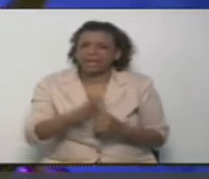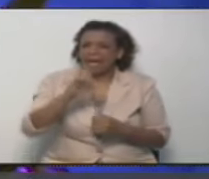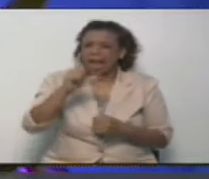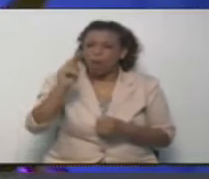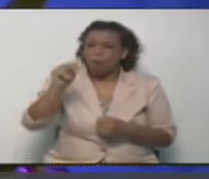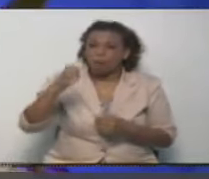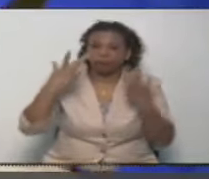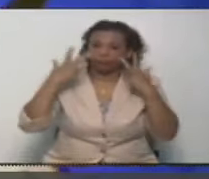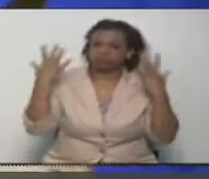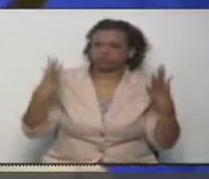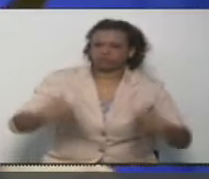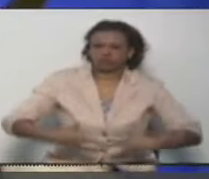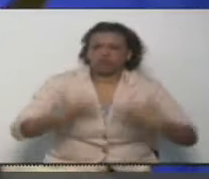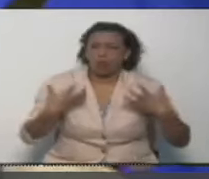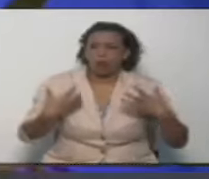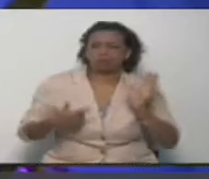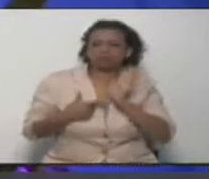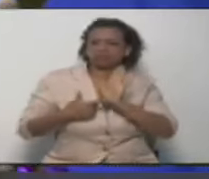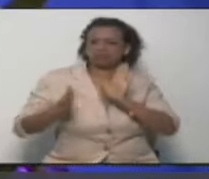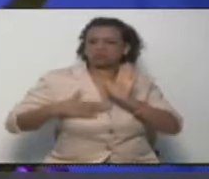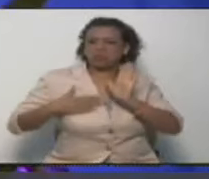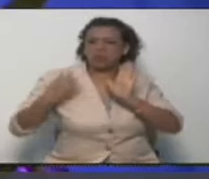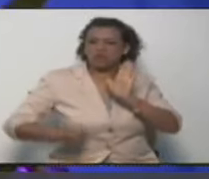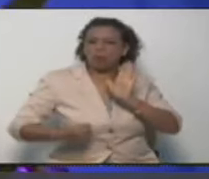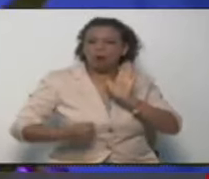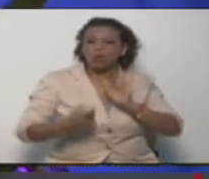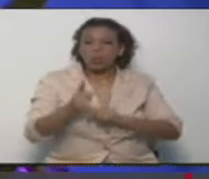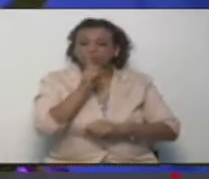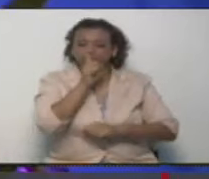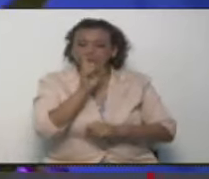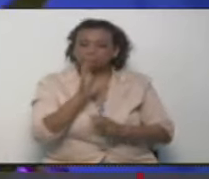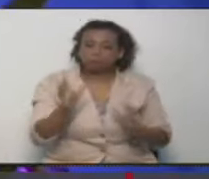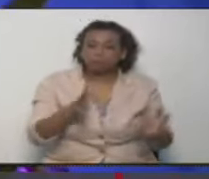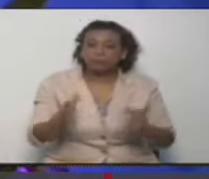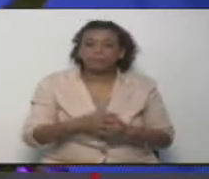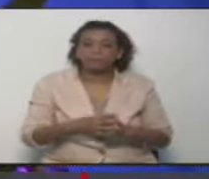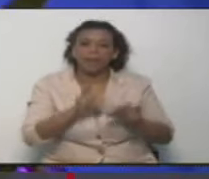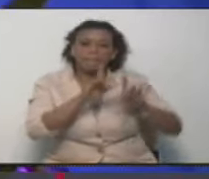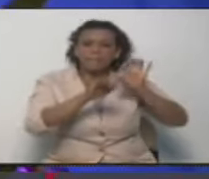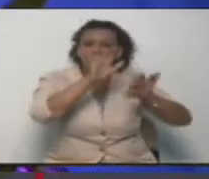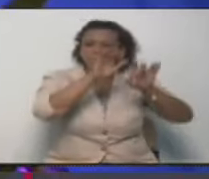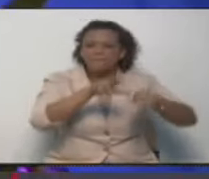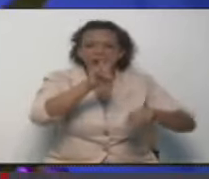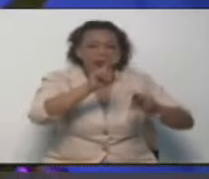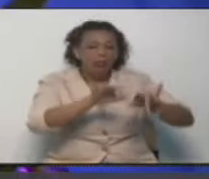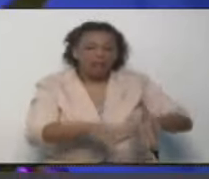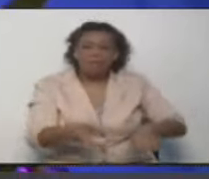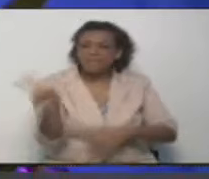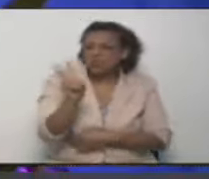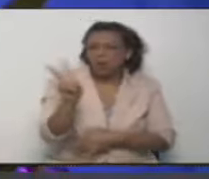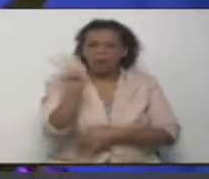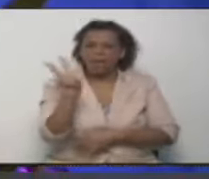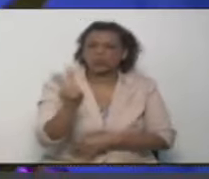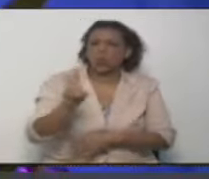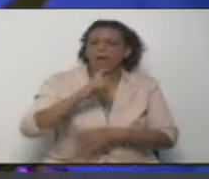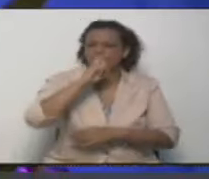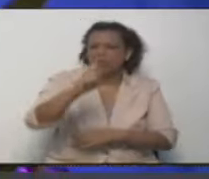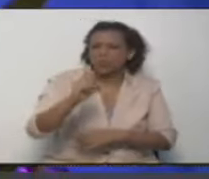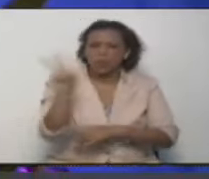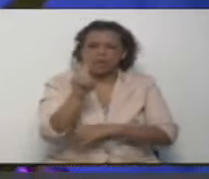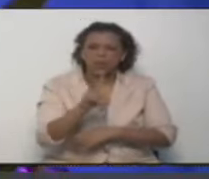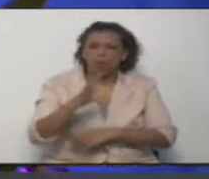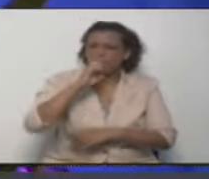esgaritó y salió, duró como un mes esgaritado, sí, escribiendo todos los días. Que Venezuela, que Maduro, que